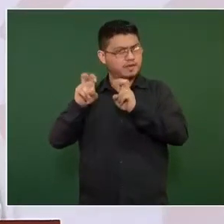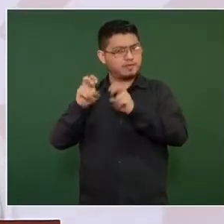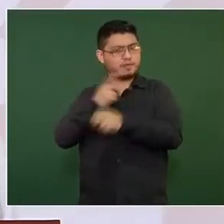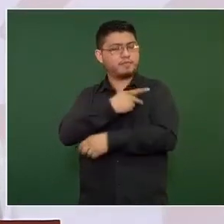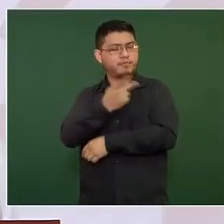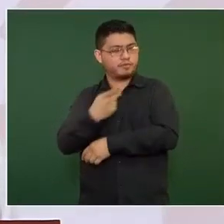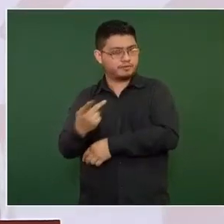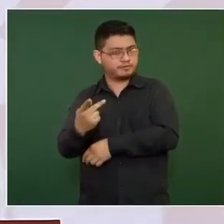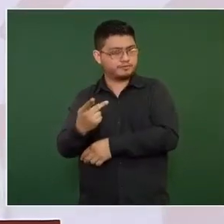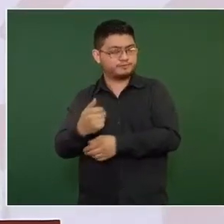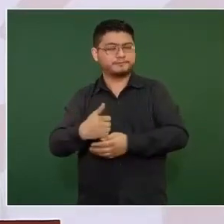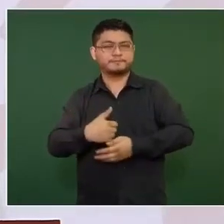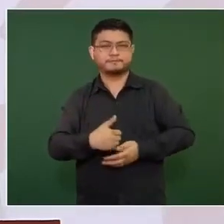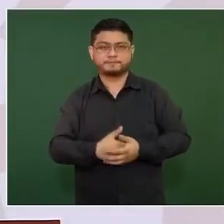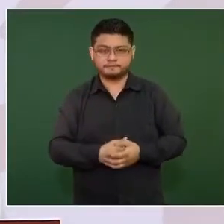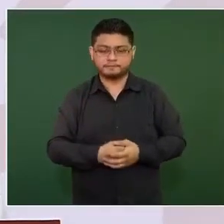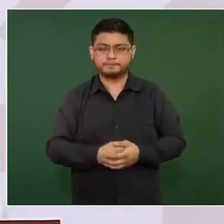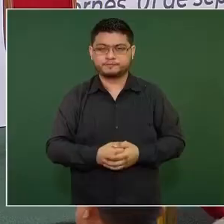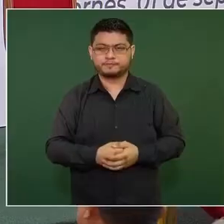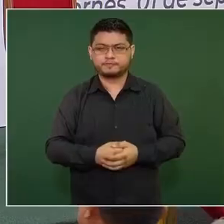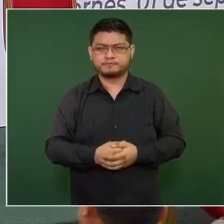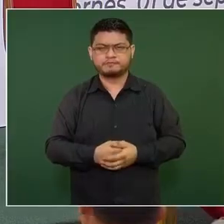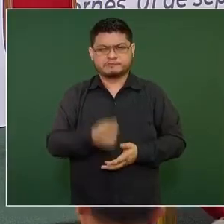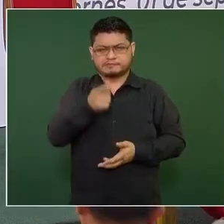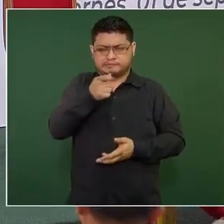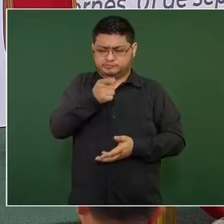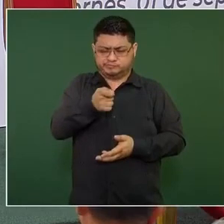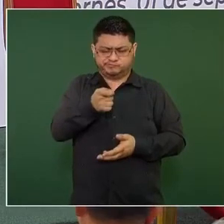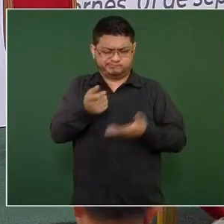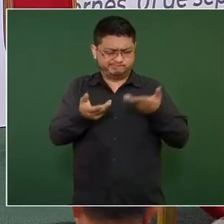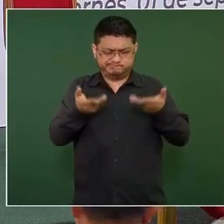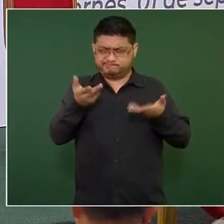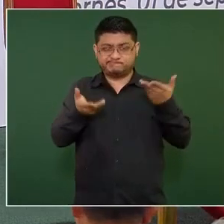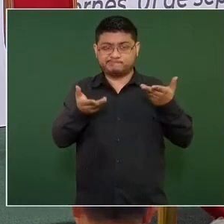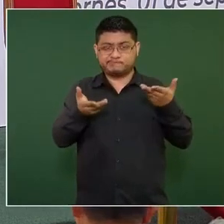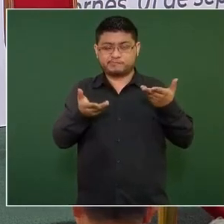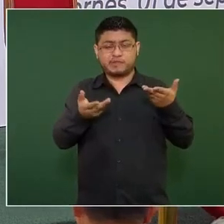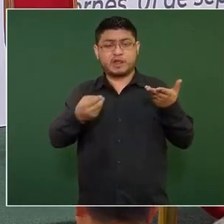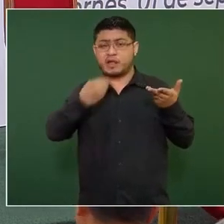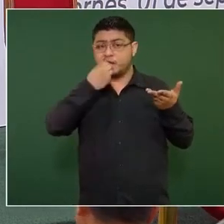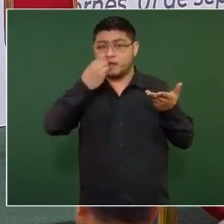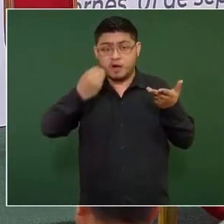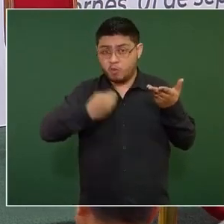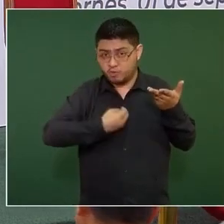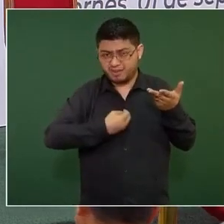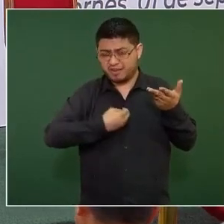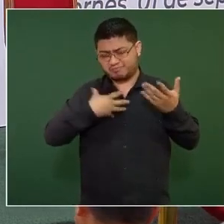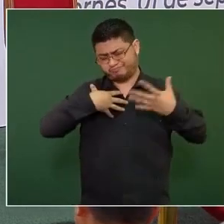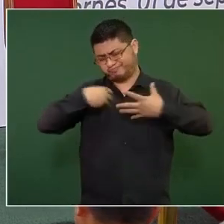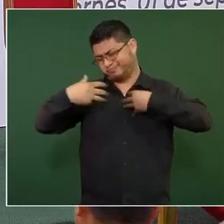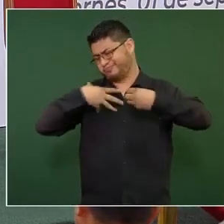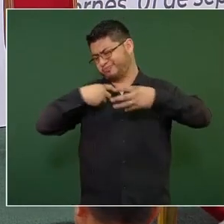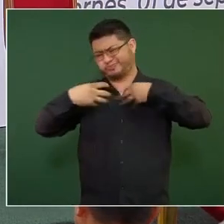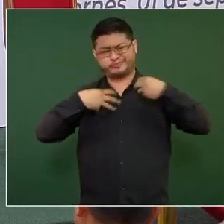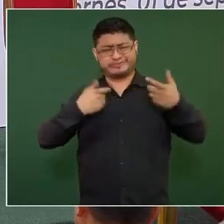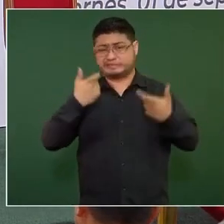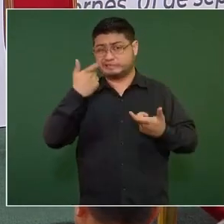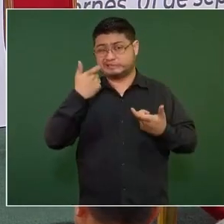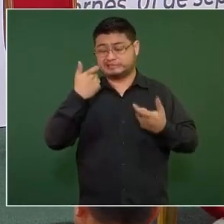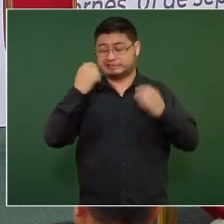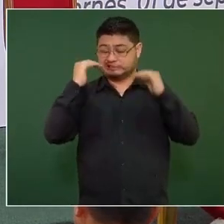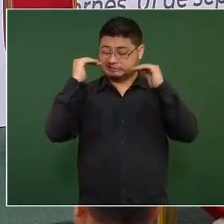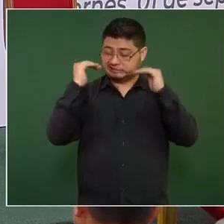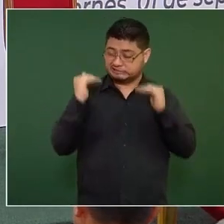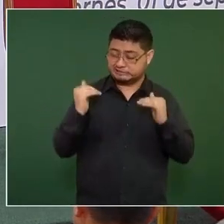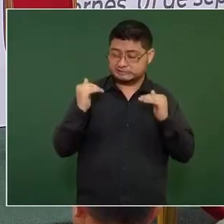pobreza. Esto significa que, a pesar de la caída de la economía por la pandemia y a